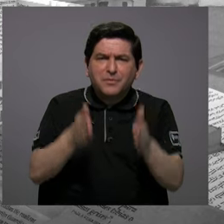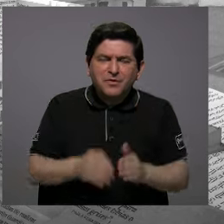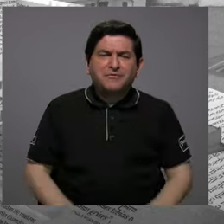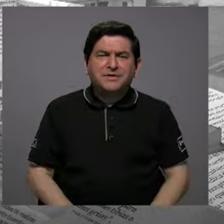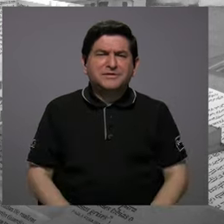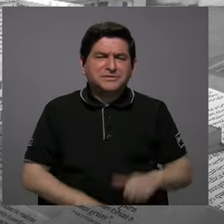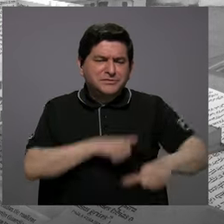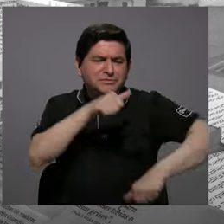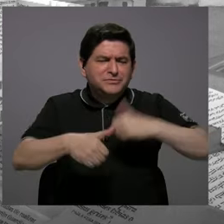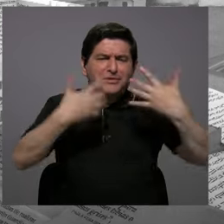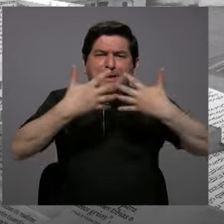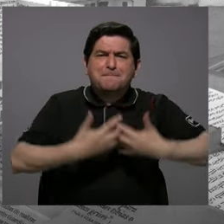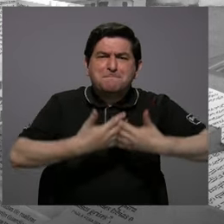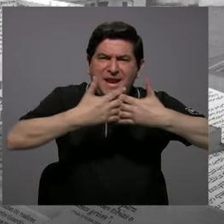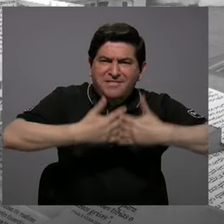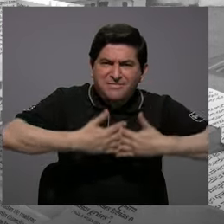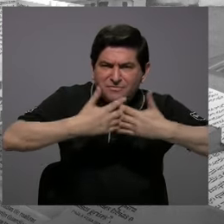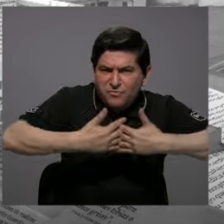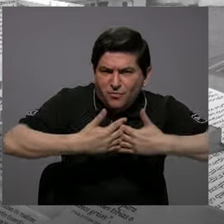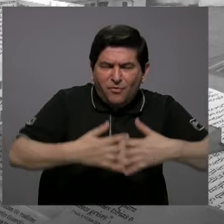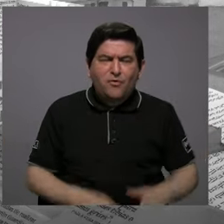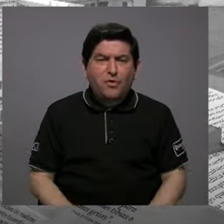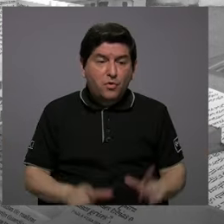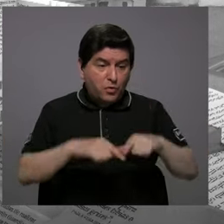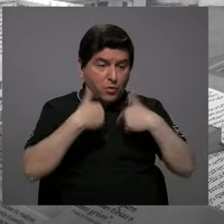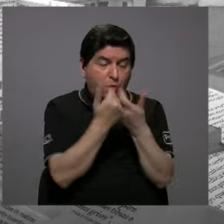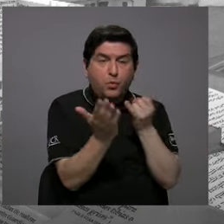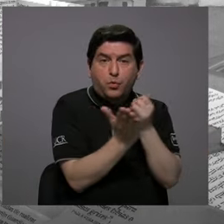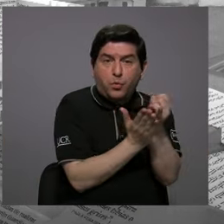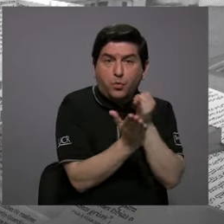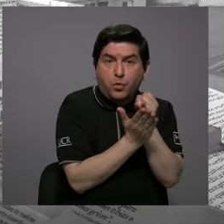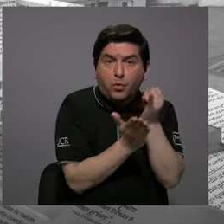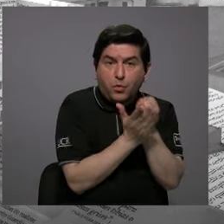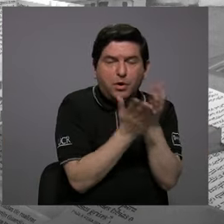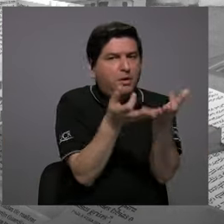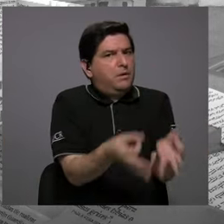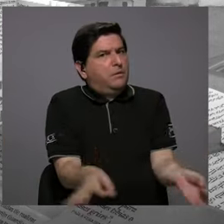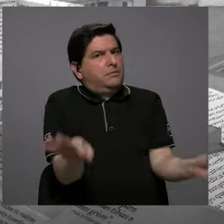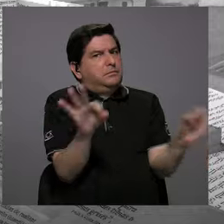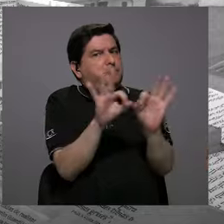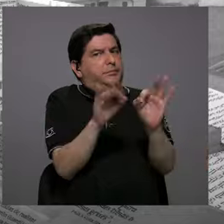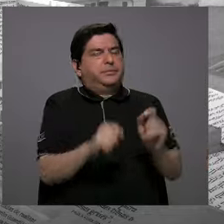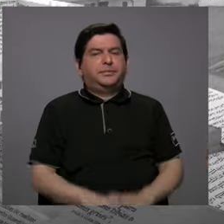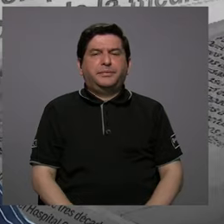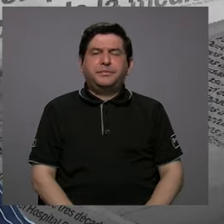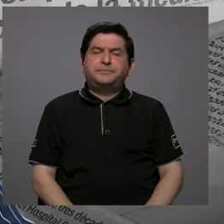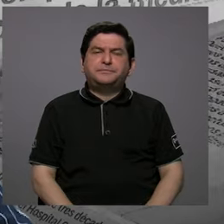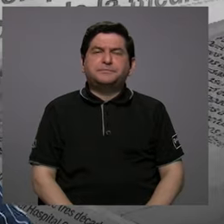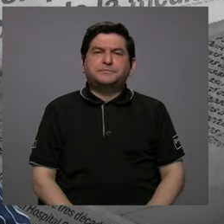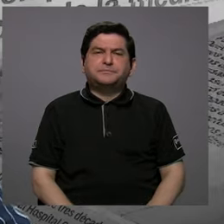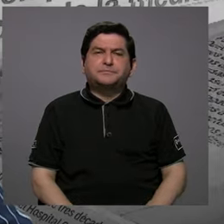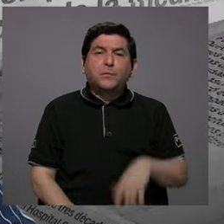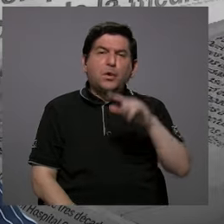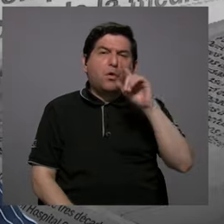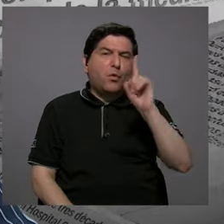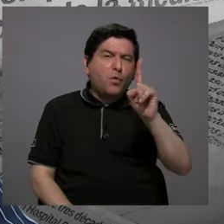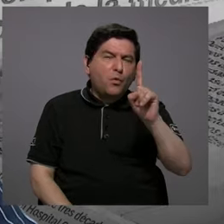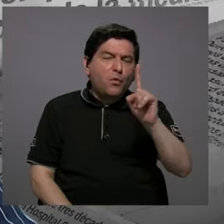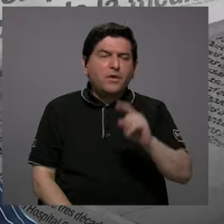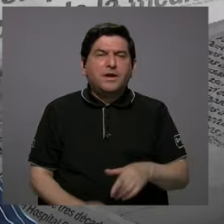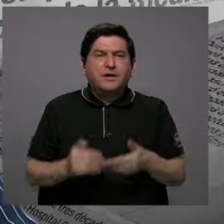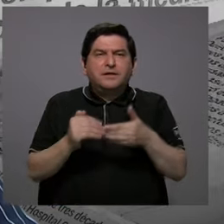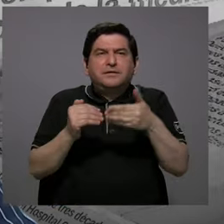los emprendedores y a nuestros grupos de investigación que es una de los de los puntos que